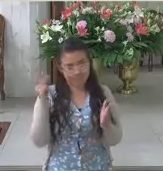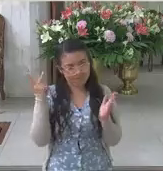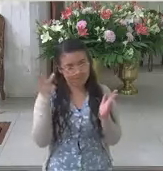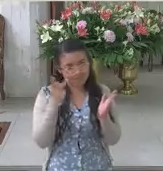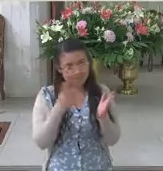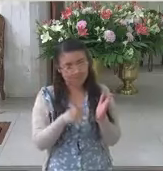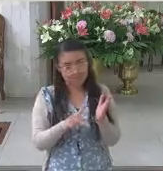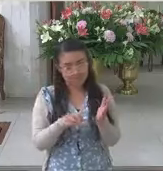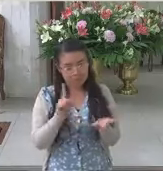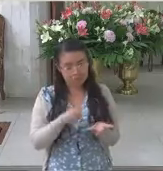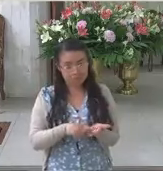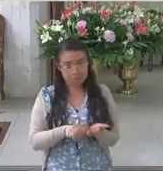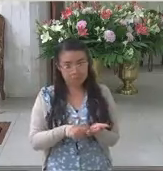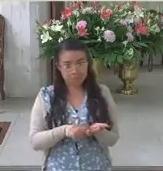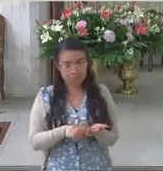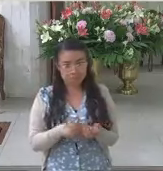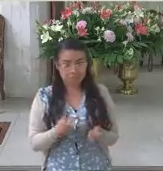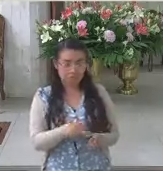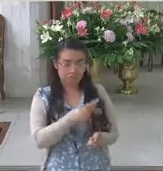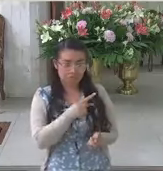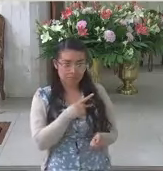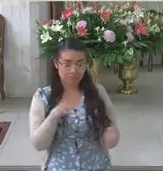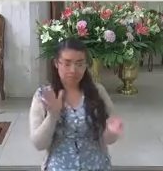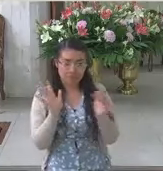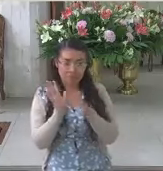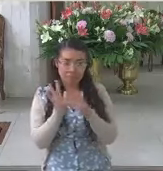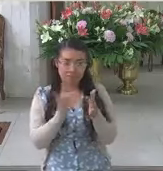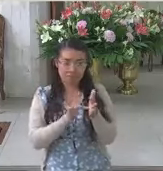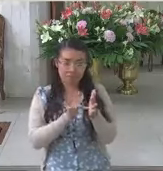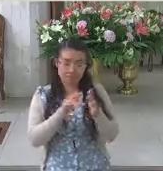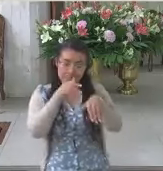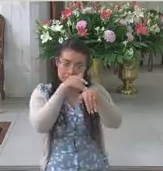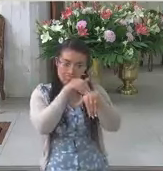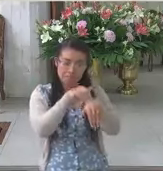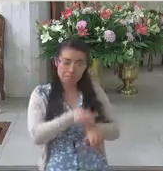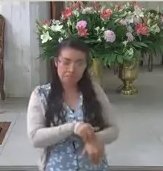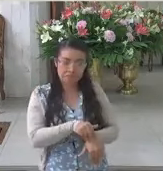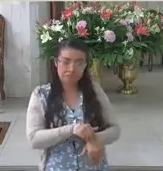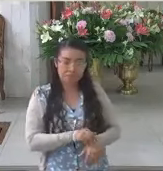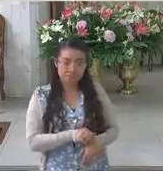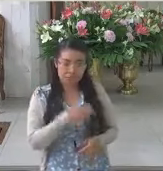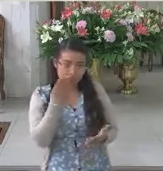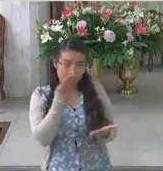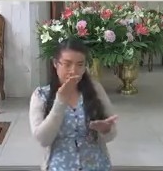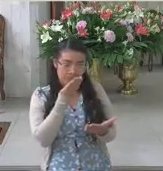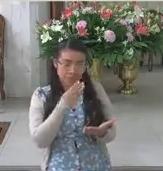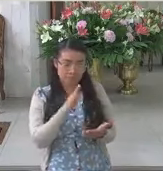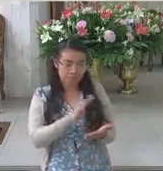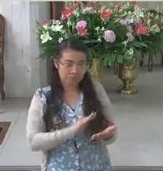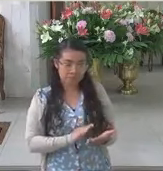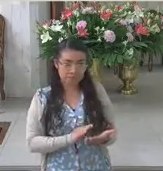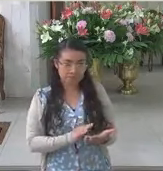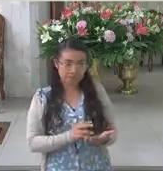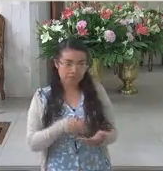templo ser cristiano también ya se dijo Es obedecer su palabra es confesarlo delante de los